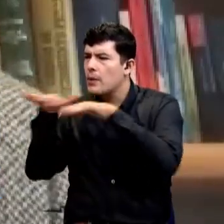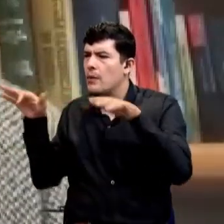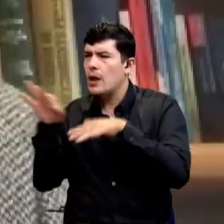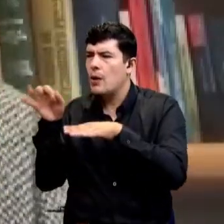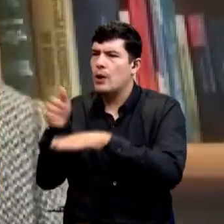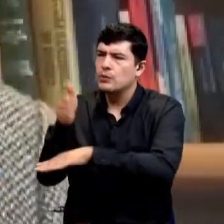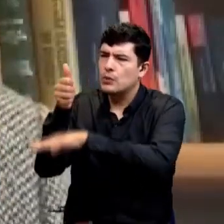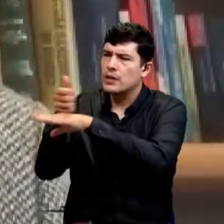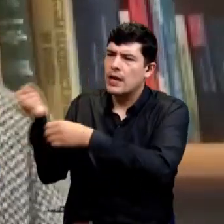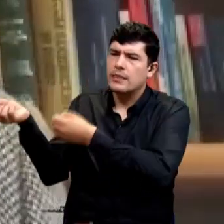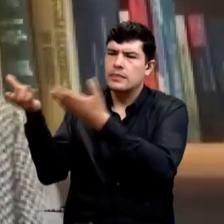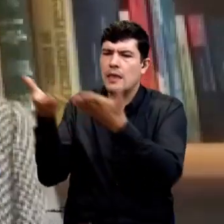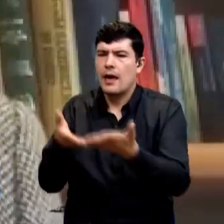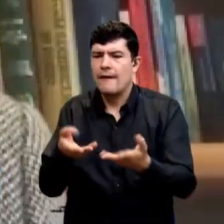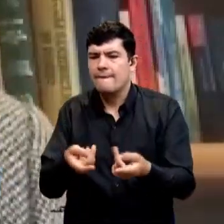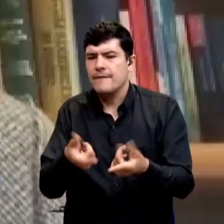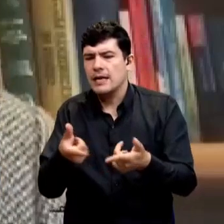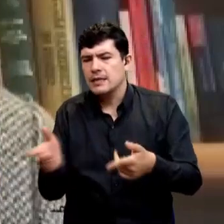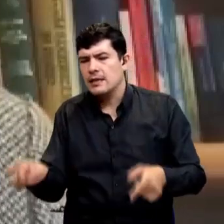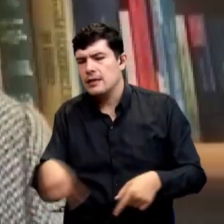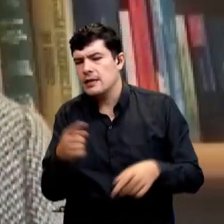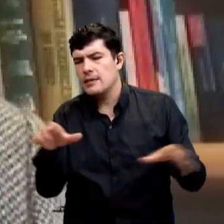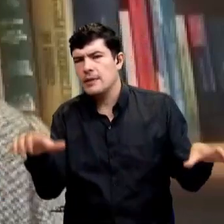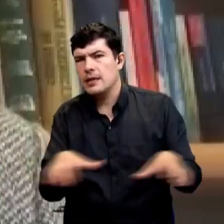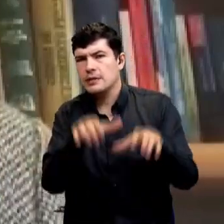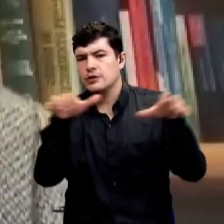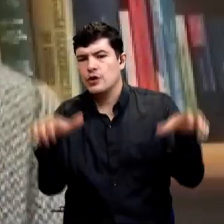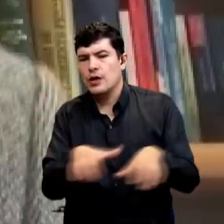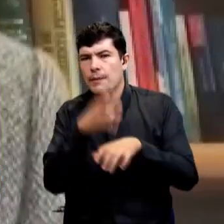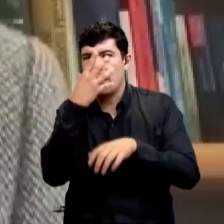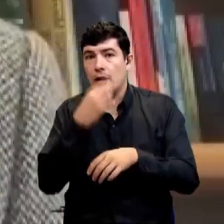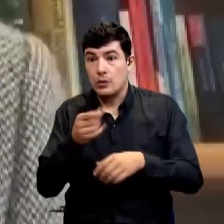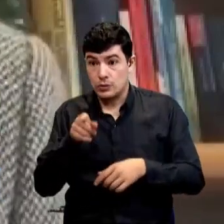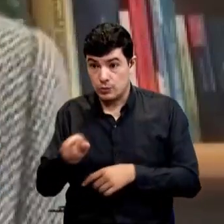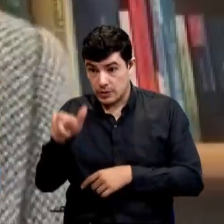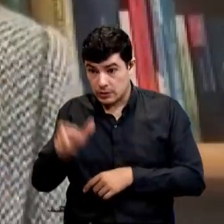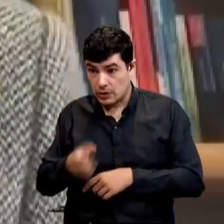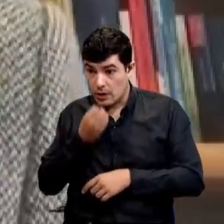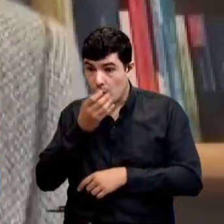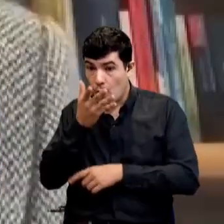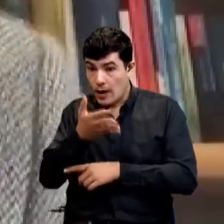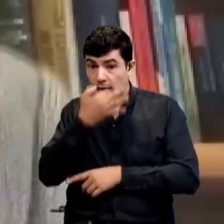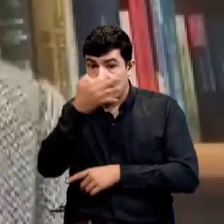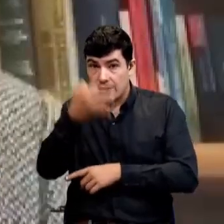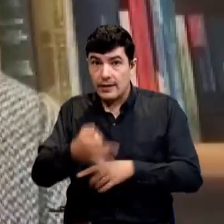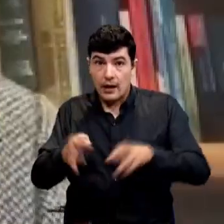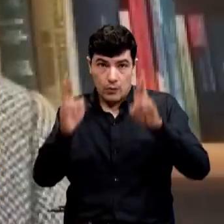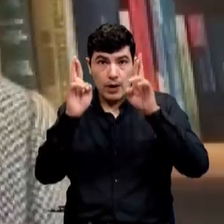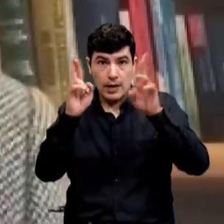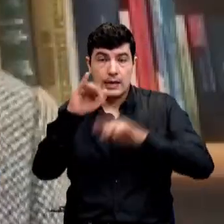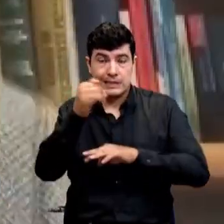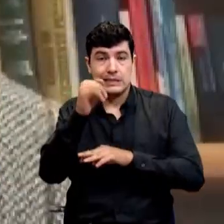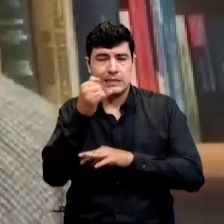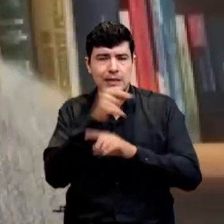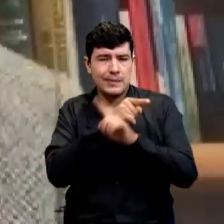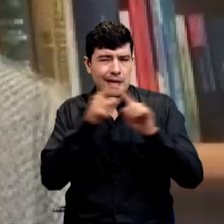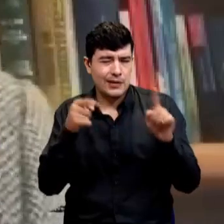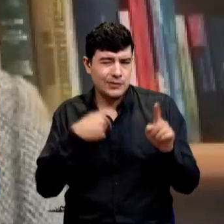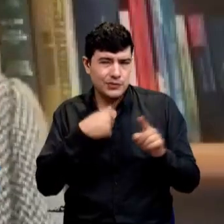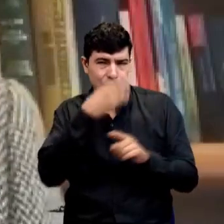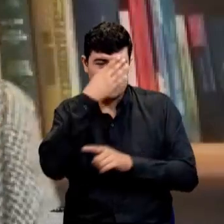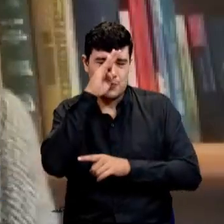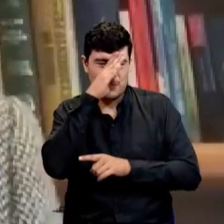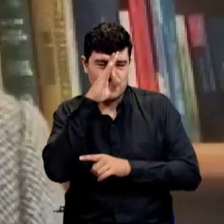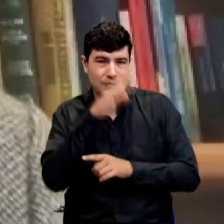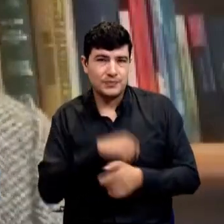autoridades facilitaron esa acción criminal, si está dispuesto a eso, pues ojalá, pero dudo mucho que eso sea